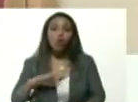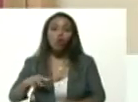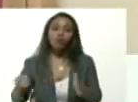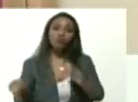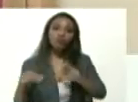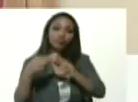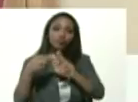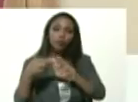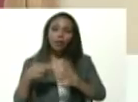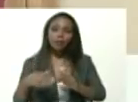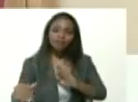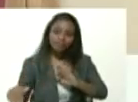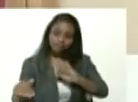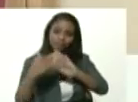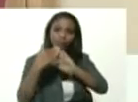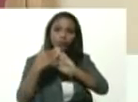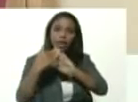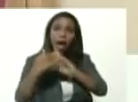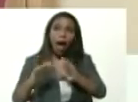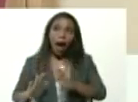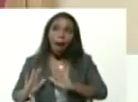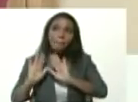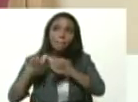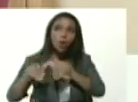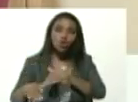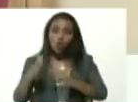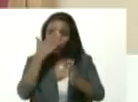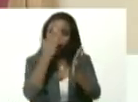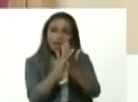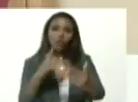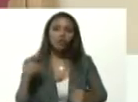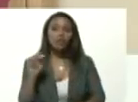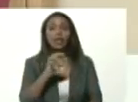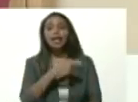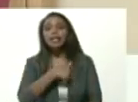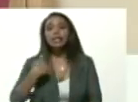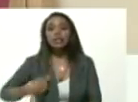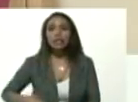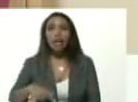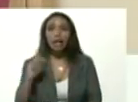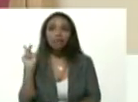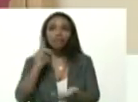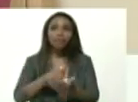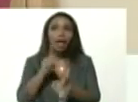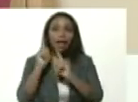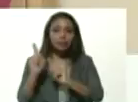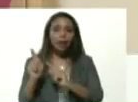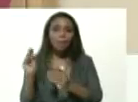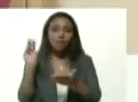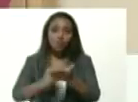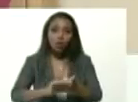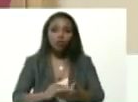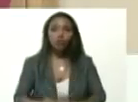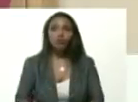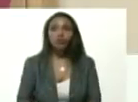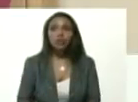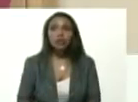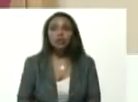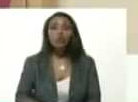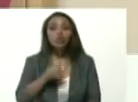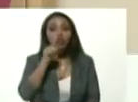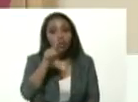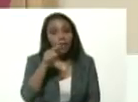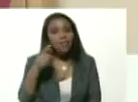apoyo directo de la República Popular China, que ya llegó. Hemos establecido, deben recordar